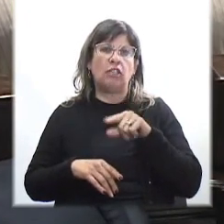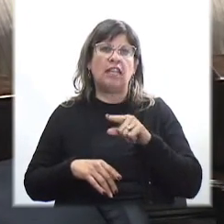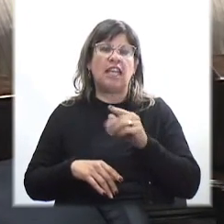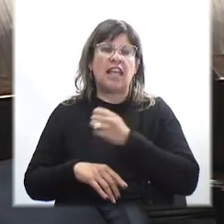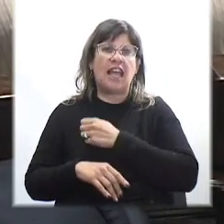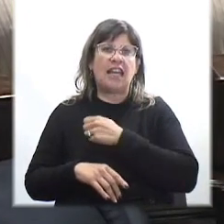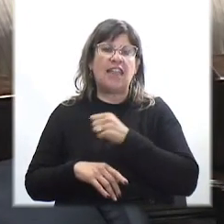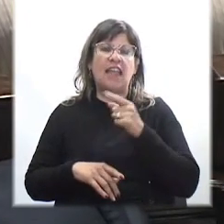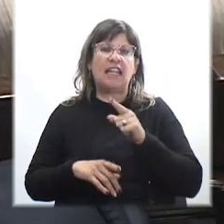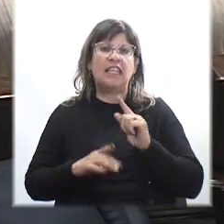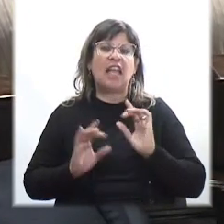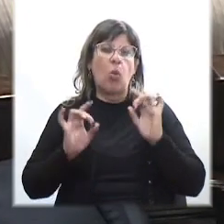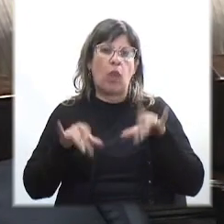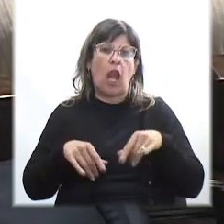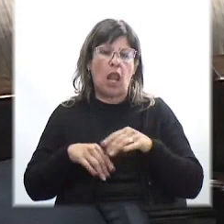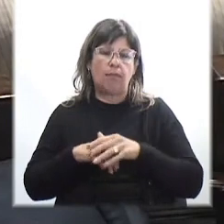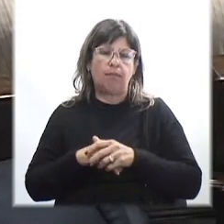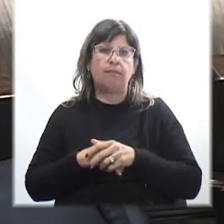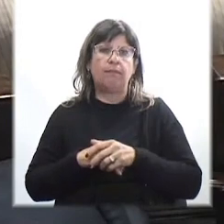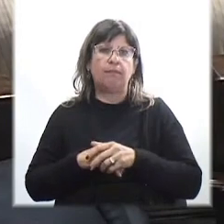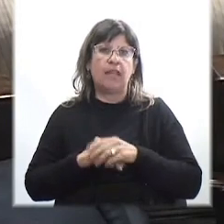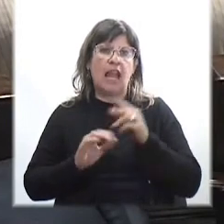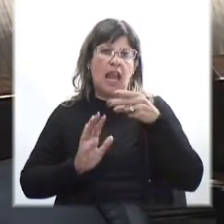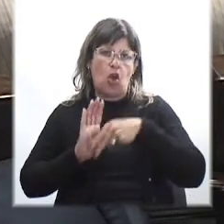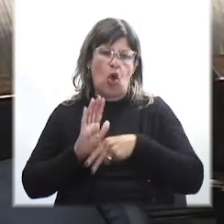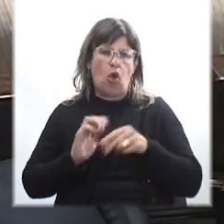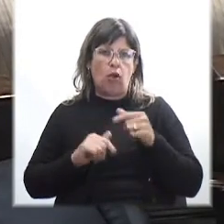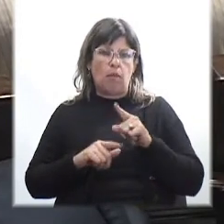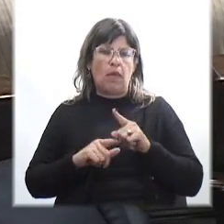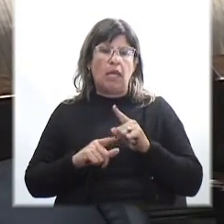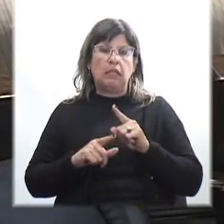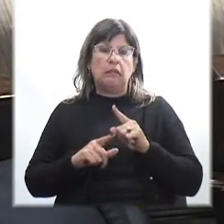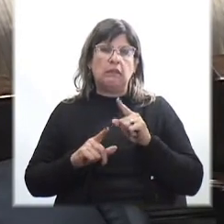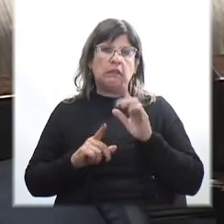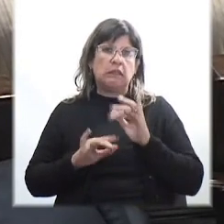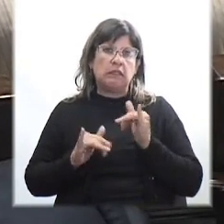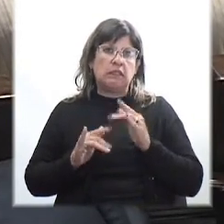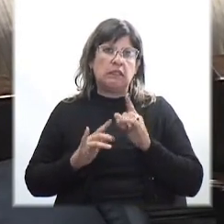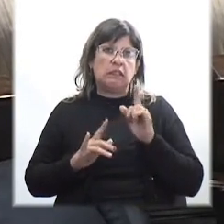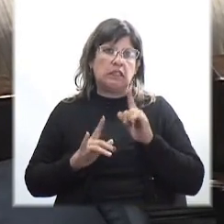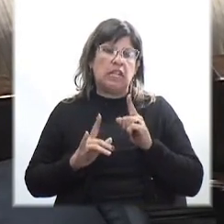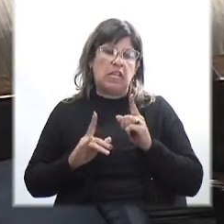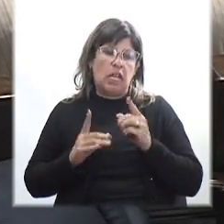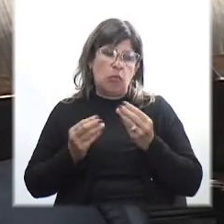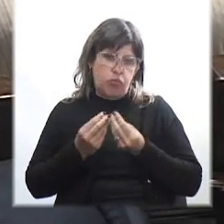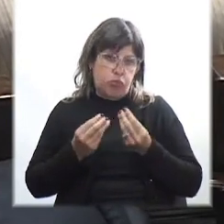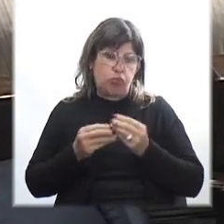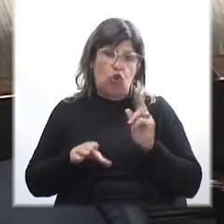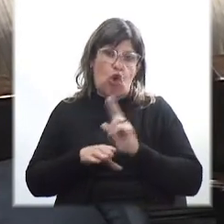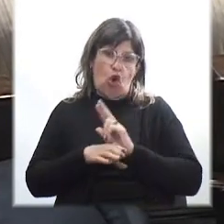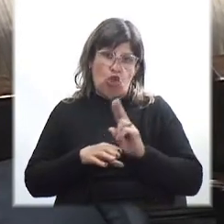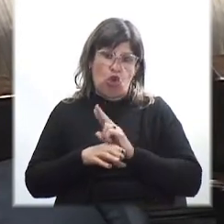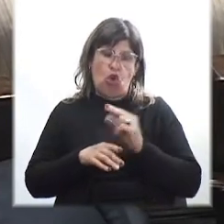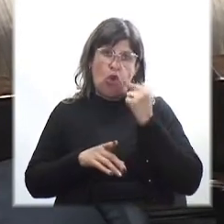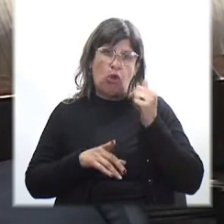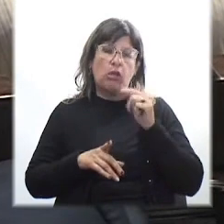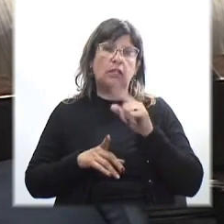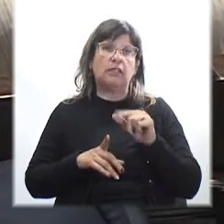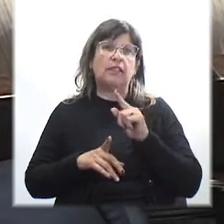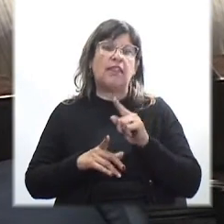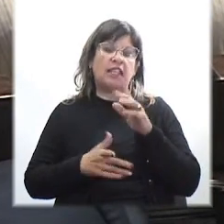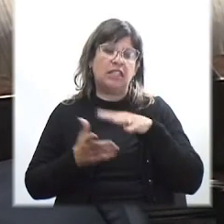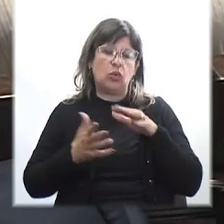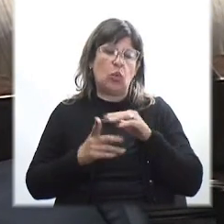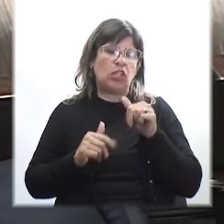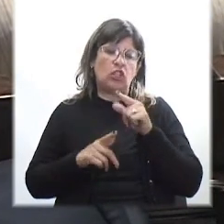y Victoria, Australia. Las normas supuestamente llenas de controles para escasos supuestos muy